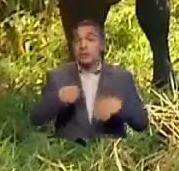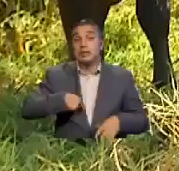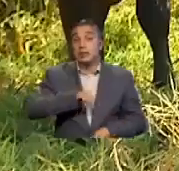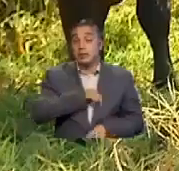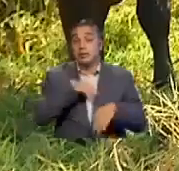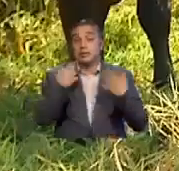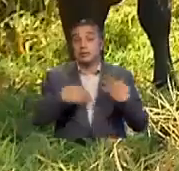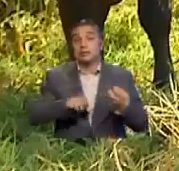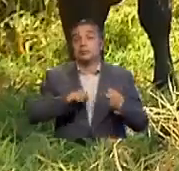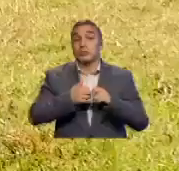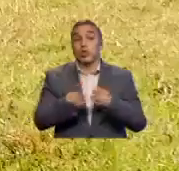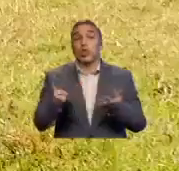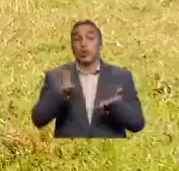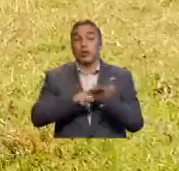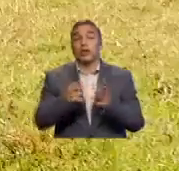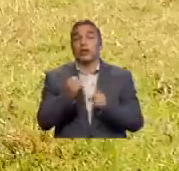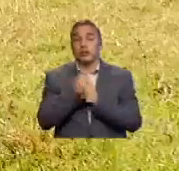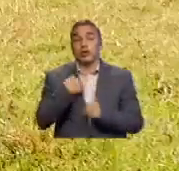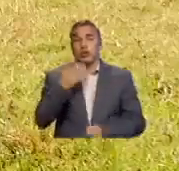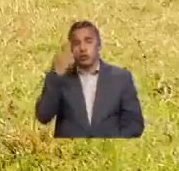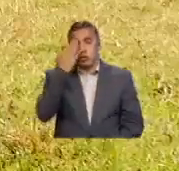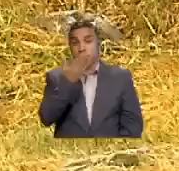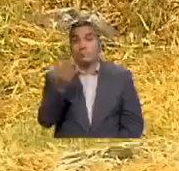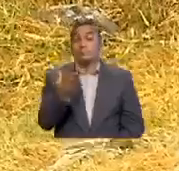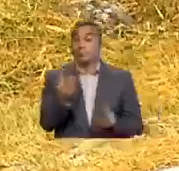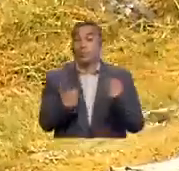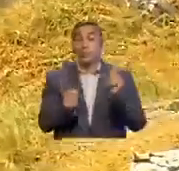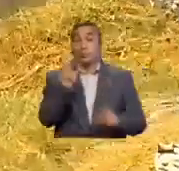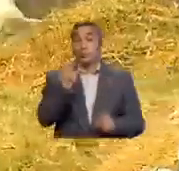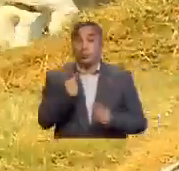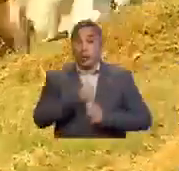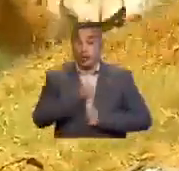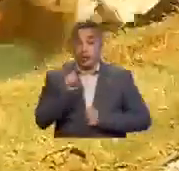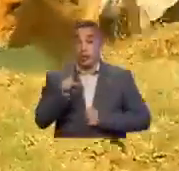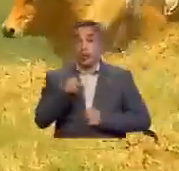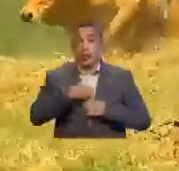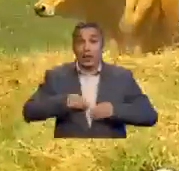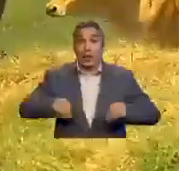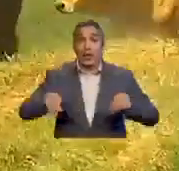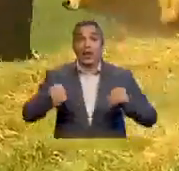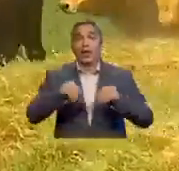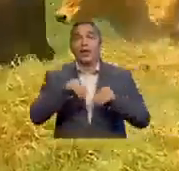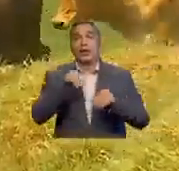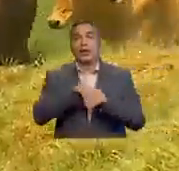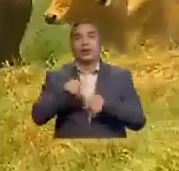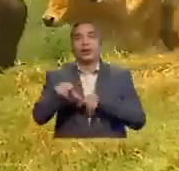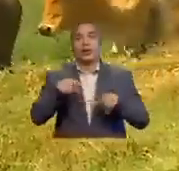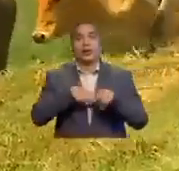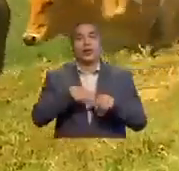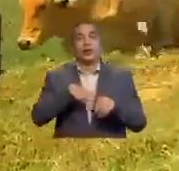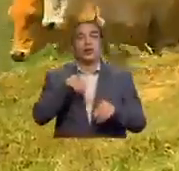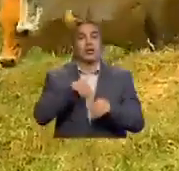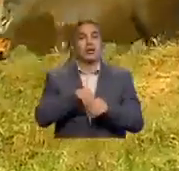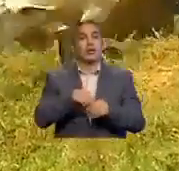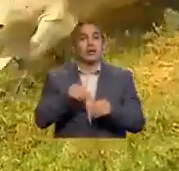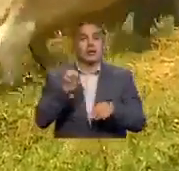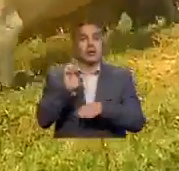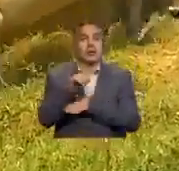vamos a tener que redoblar las medidas de seguridad. Es lo que viven miles de propietarios de hacienda en el litoral ecuatoriano.